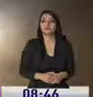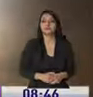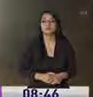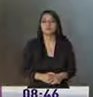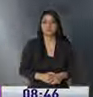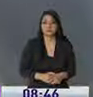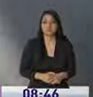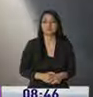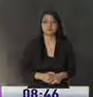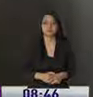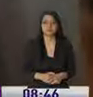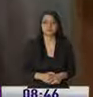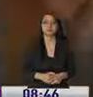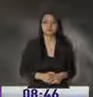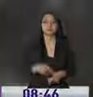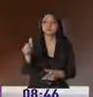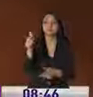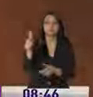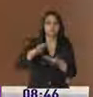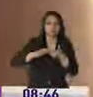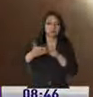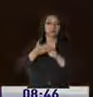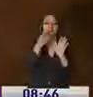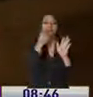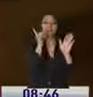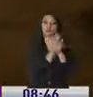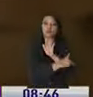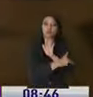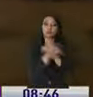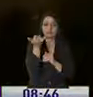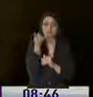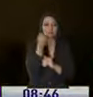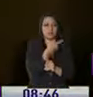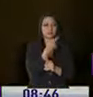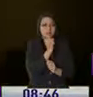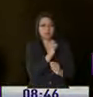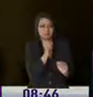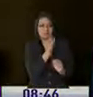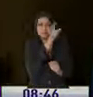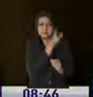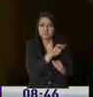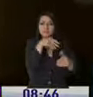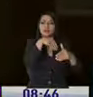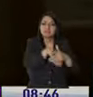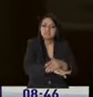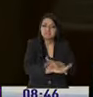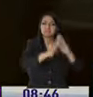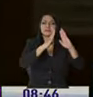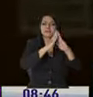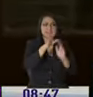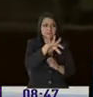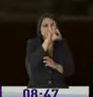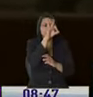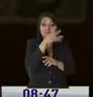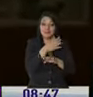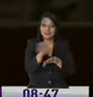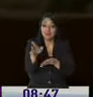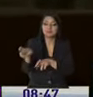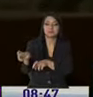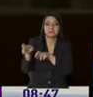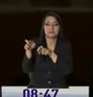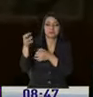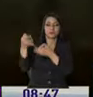Respondieron a una denuncia presentada por la comunidad con la seguridad que el sospechoso se encontraba al interior de un inmueble. Tramitaron la orden de allanamiento